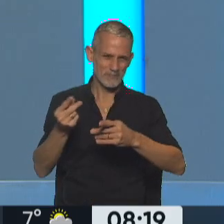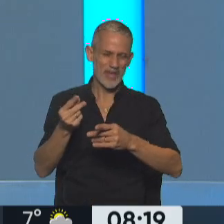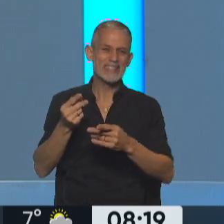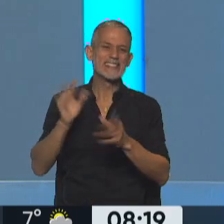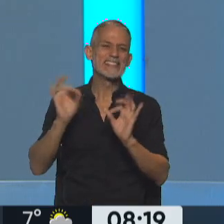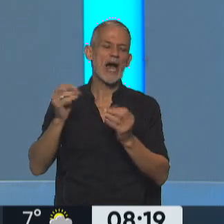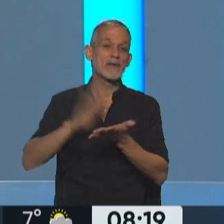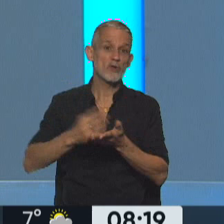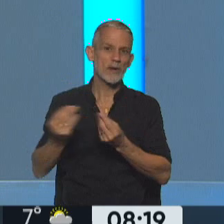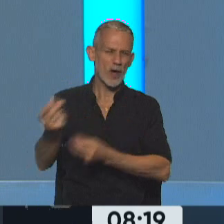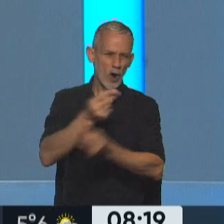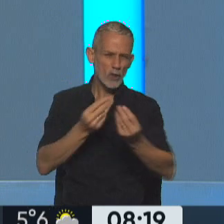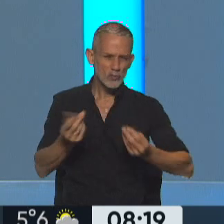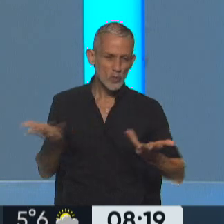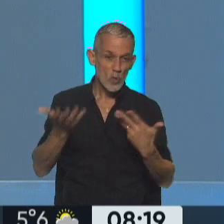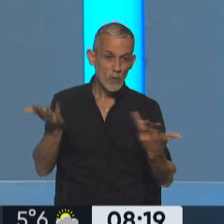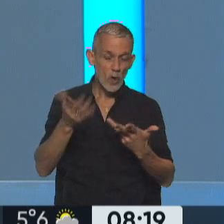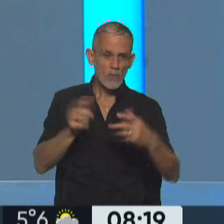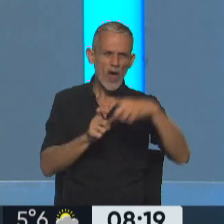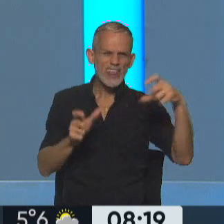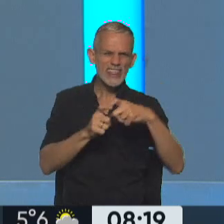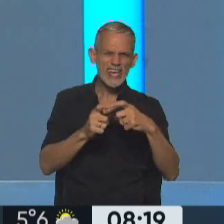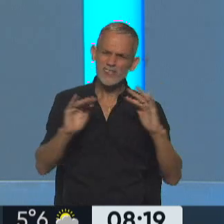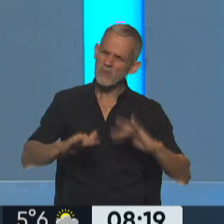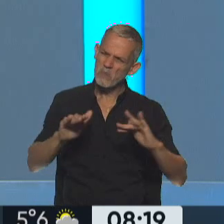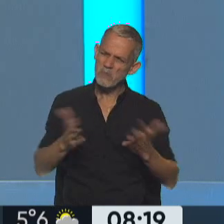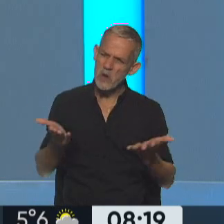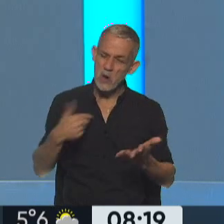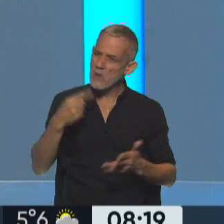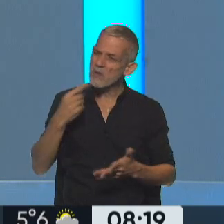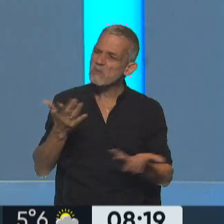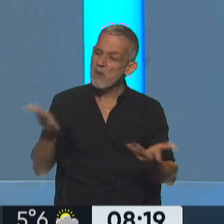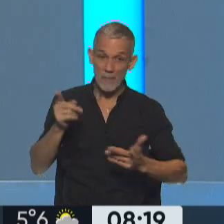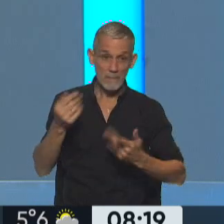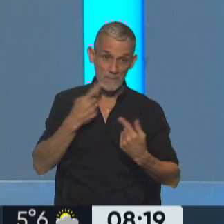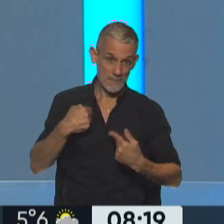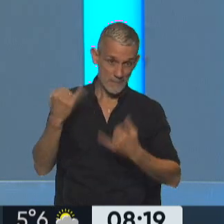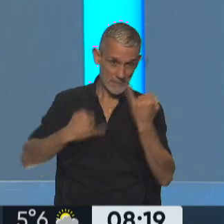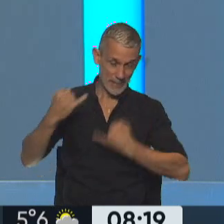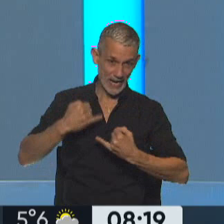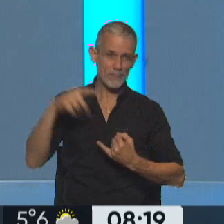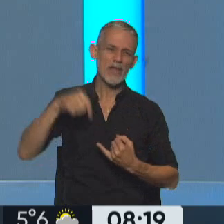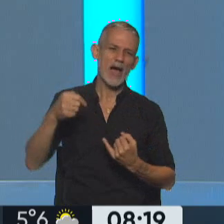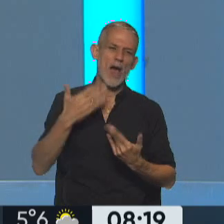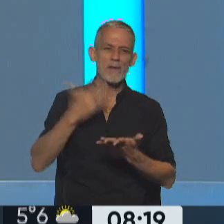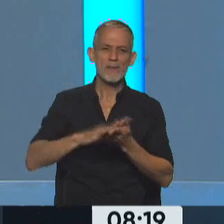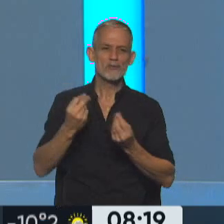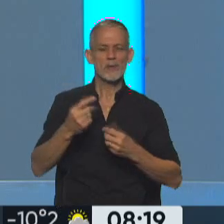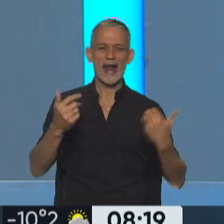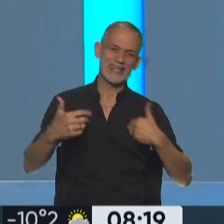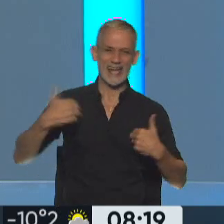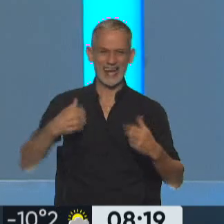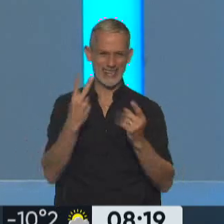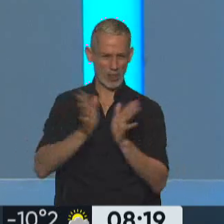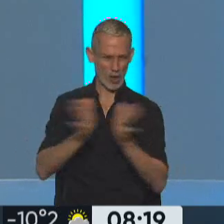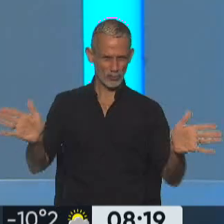consumo masivo, yo le preguntaba por esto del ticket promedio tan bajito, me decía que por un lado, ahora viste que siempre hablamos de las dos Argentinas,